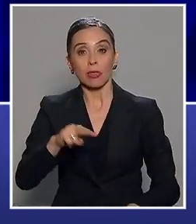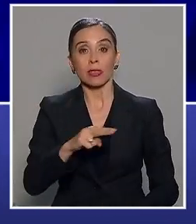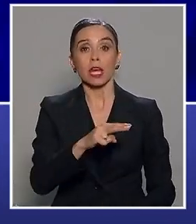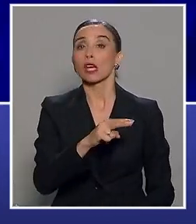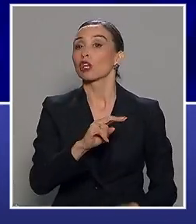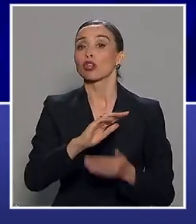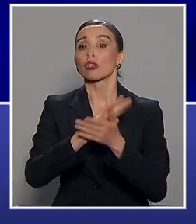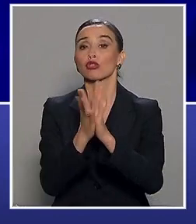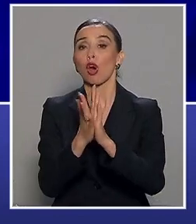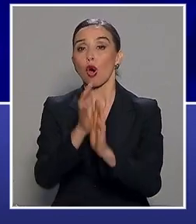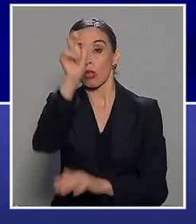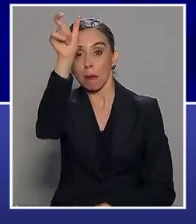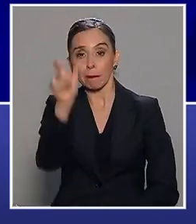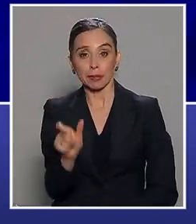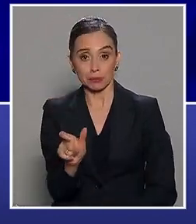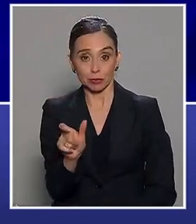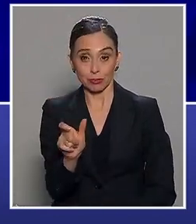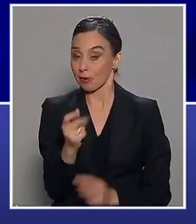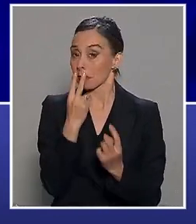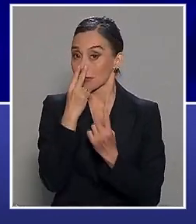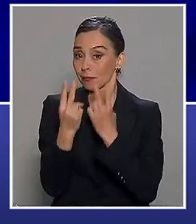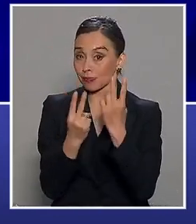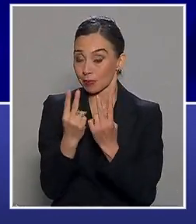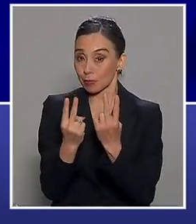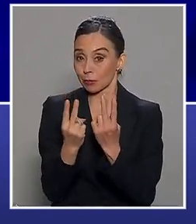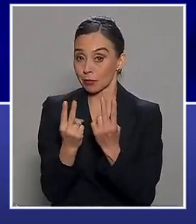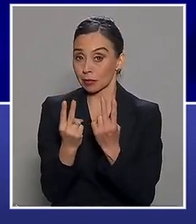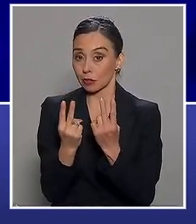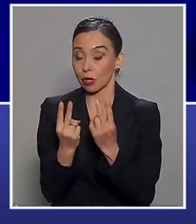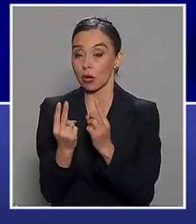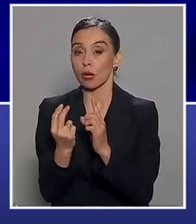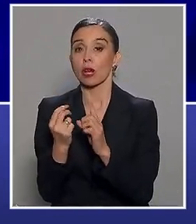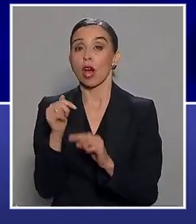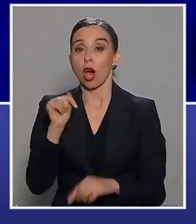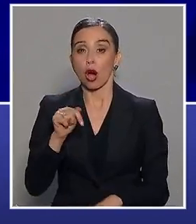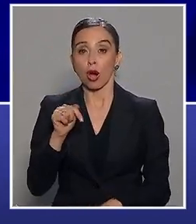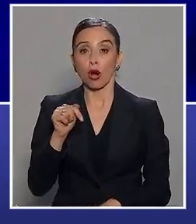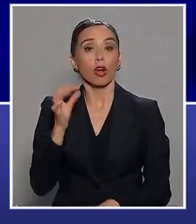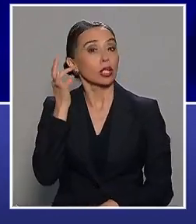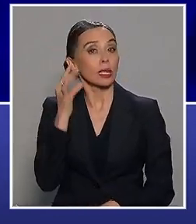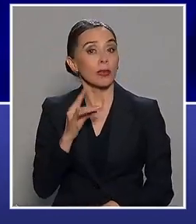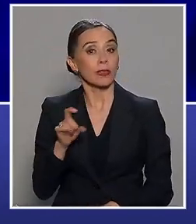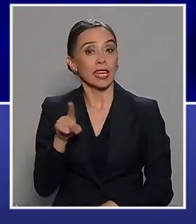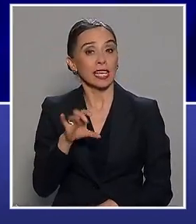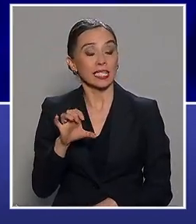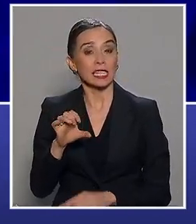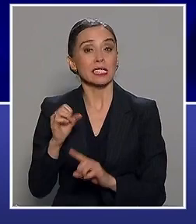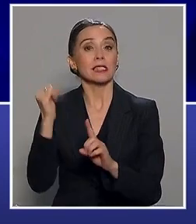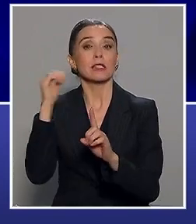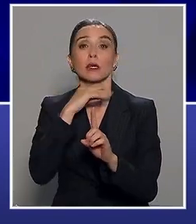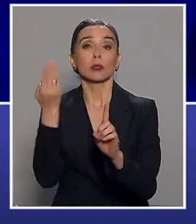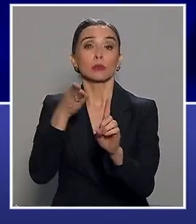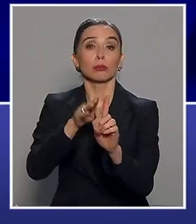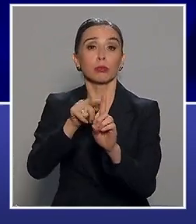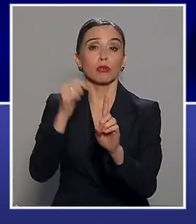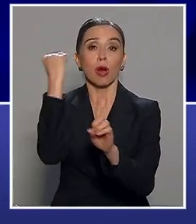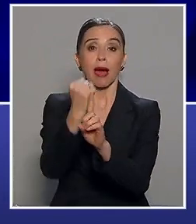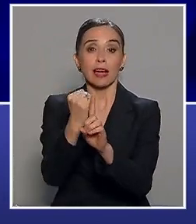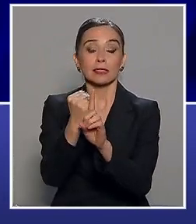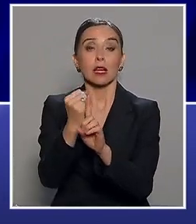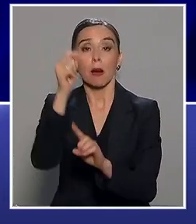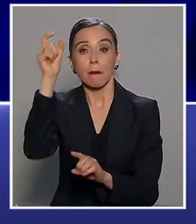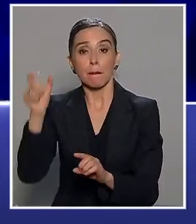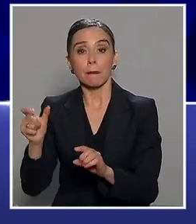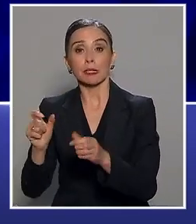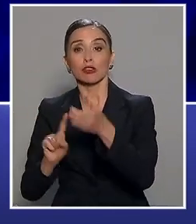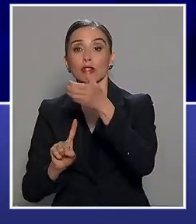las personas lo que hemos visto incluso en el asesinato y díaz de denis por parte de una persona que dispara